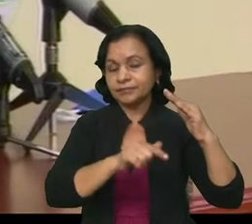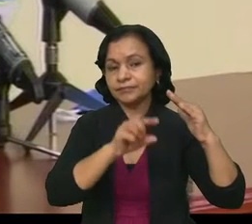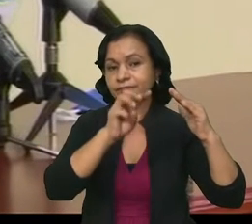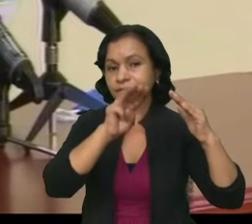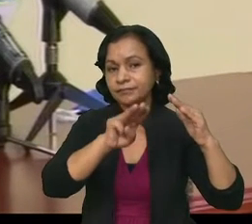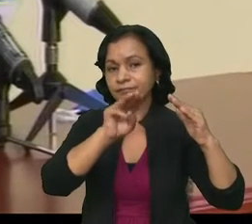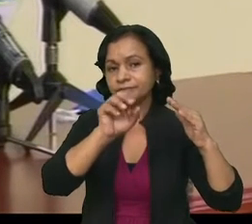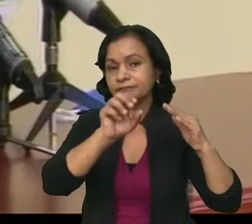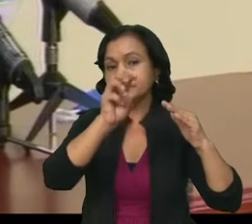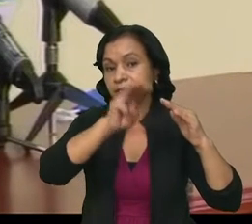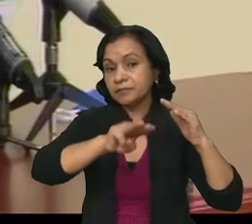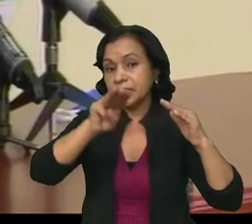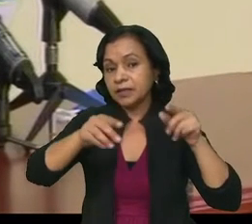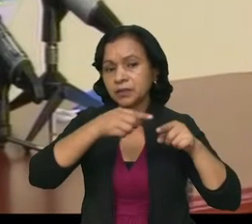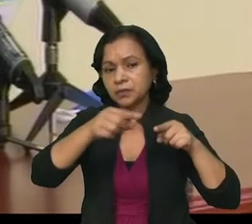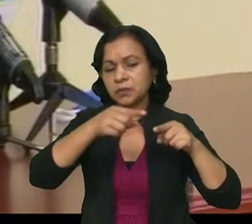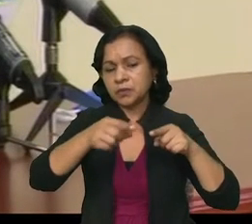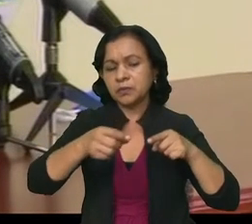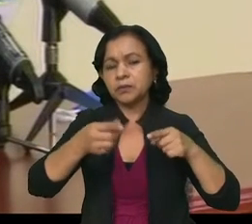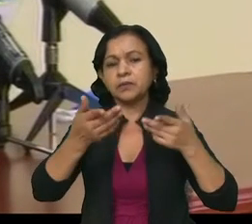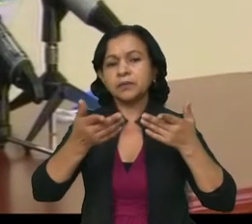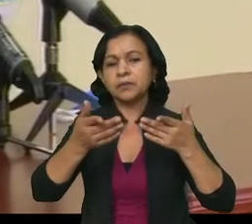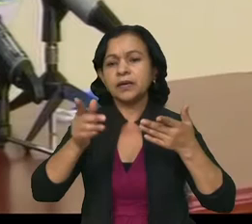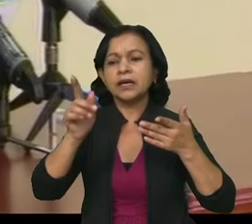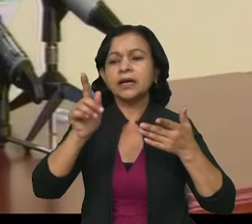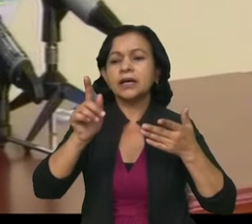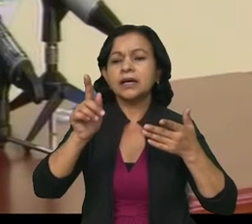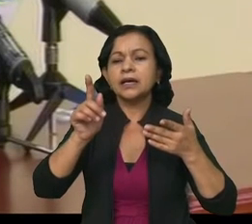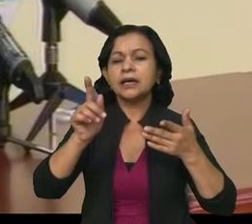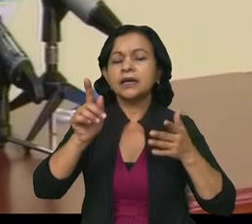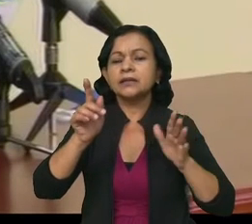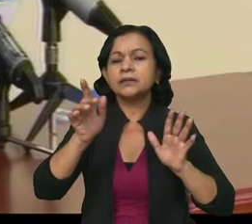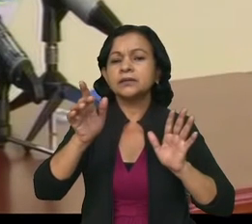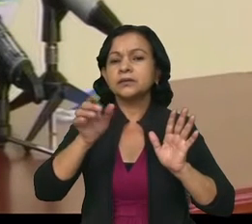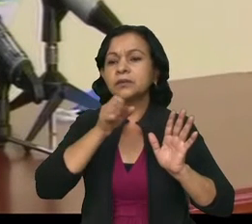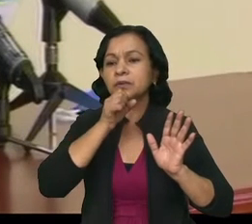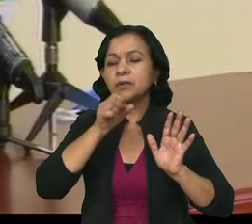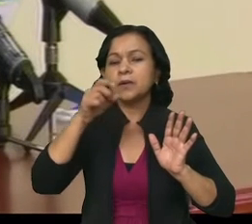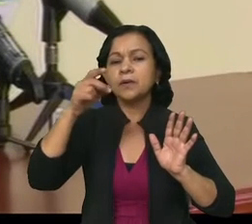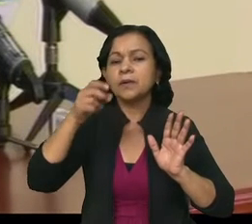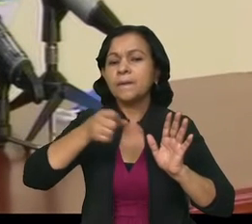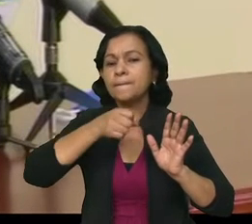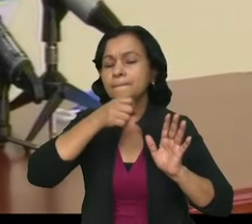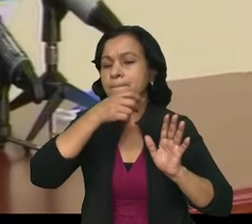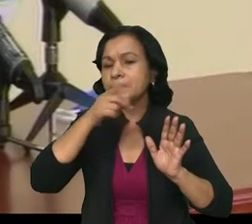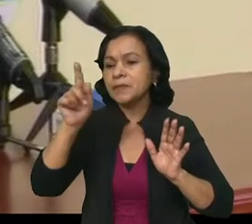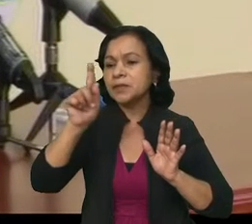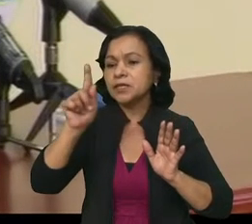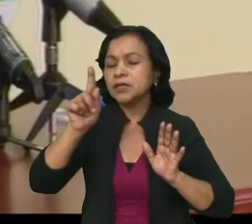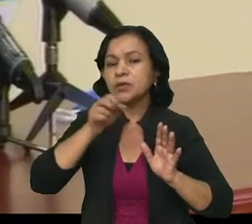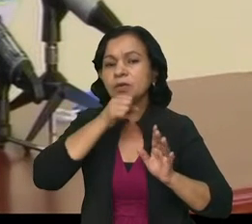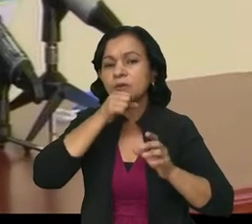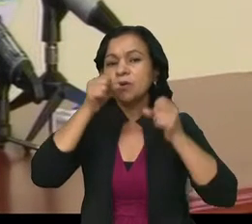Matihuas, dejando a su hija al cuidado de su abuelo materno, Pedro Pablo Dávila Ochoa, de 65